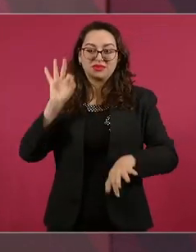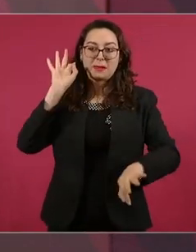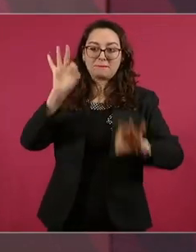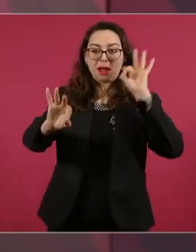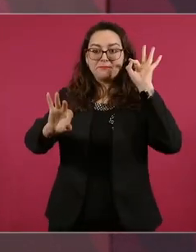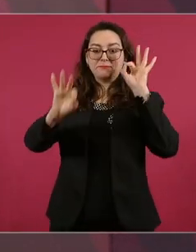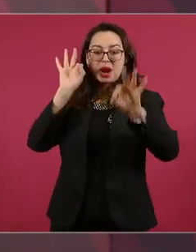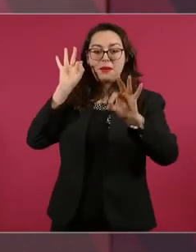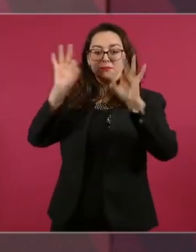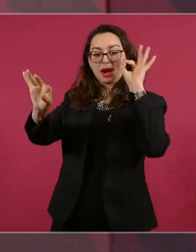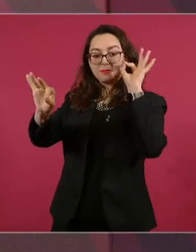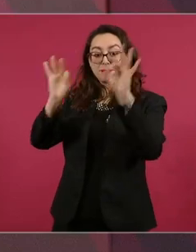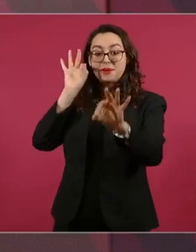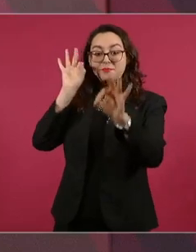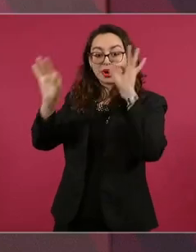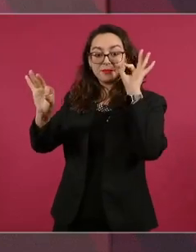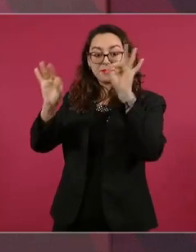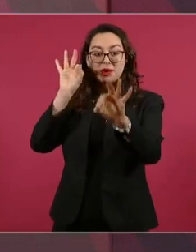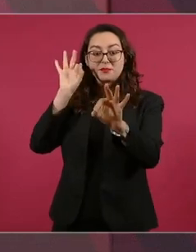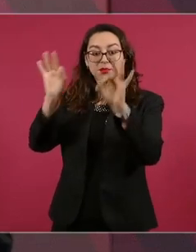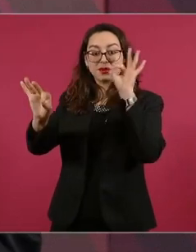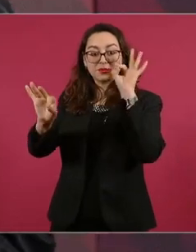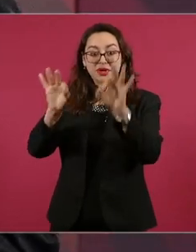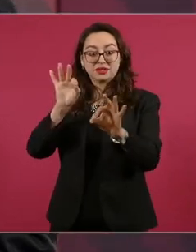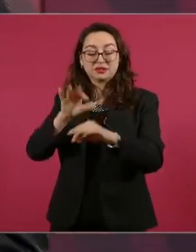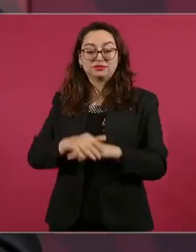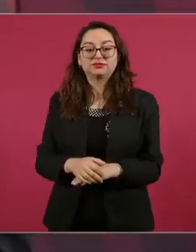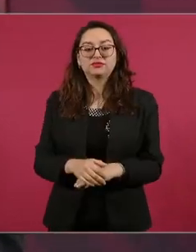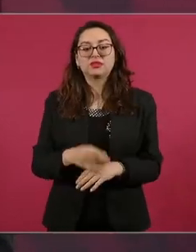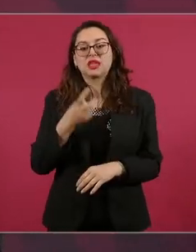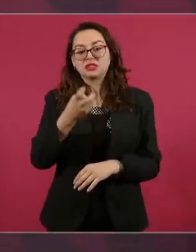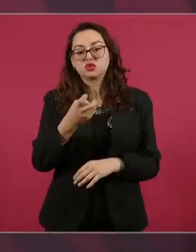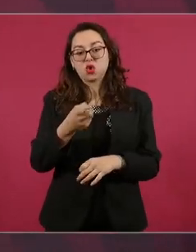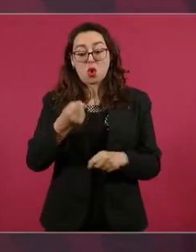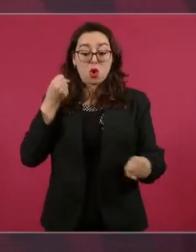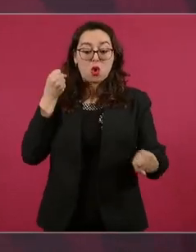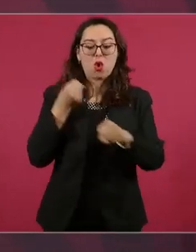mediáticas, le llaman golpes blandos,